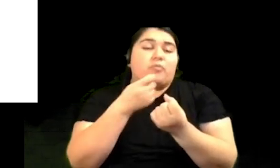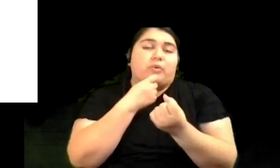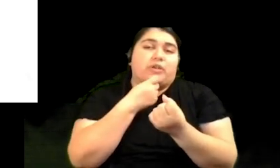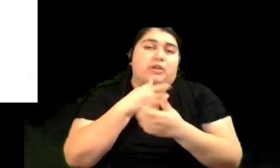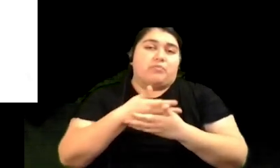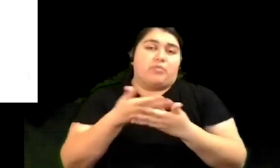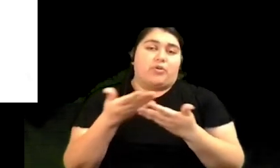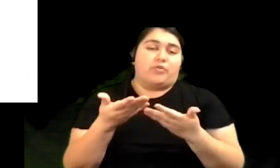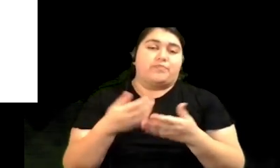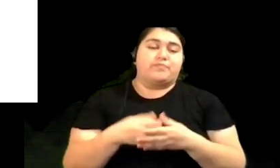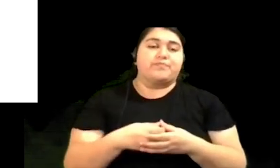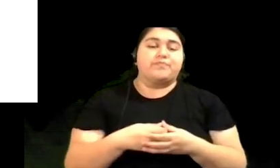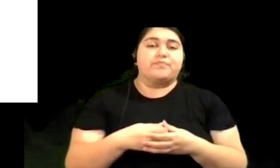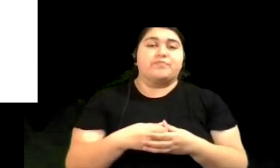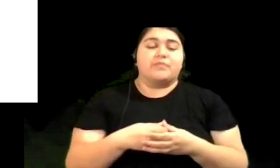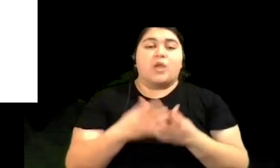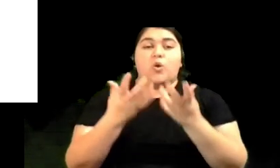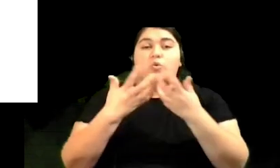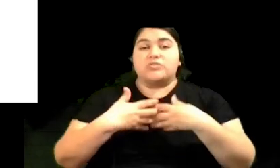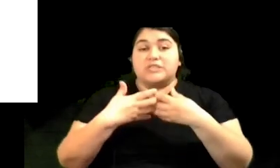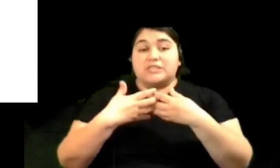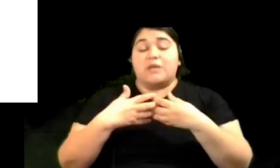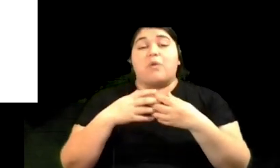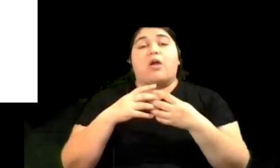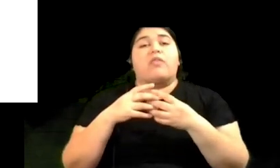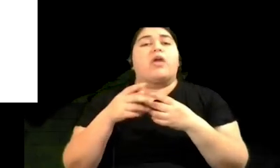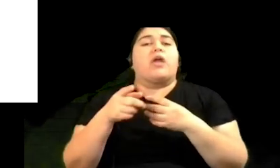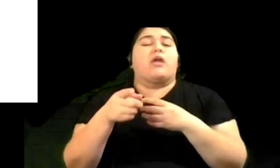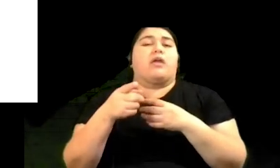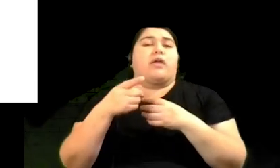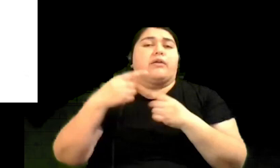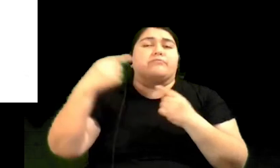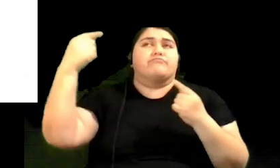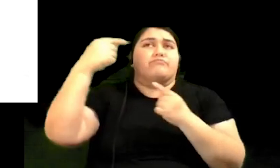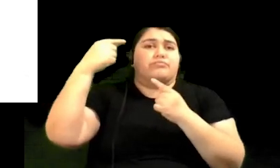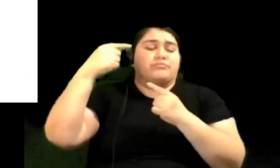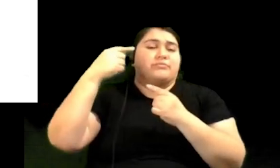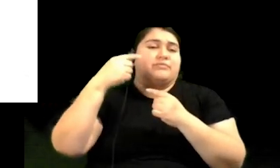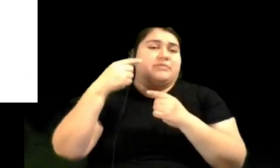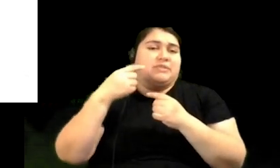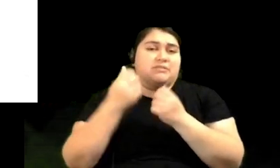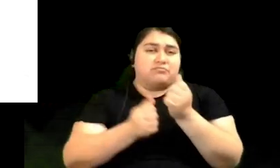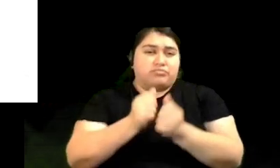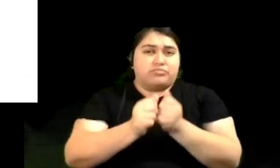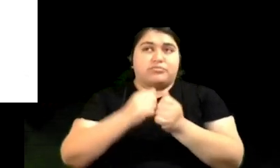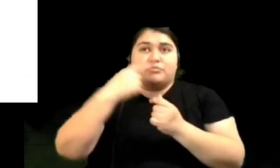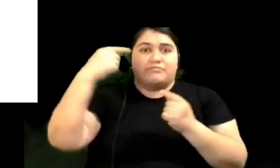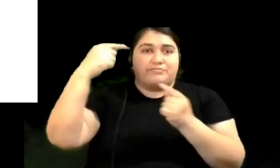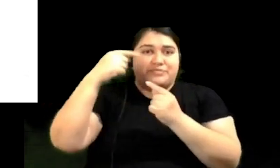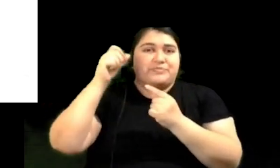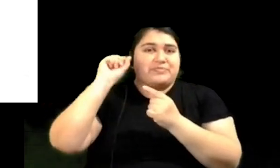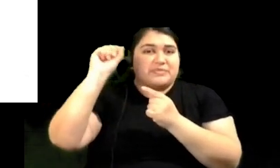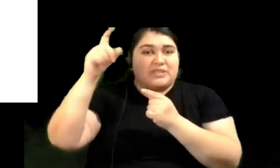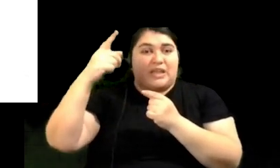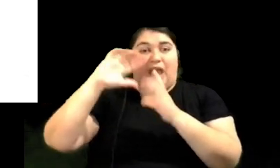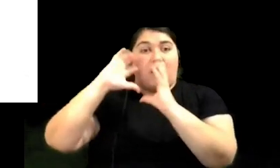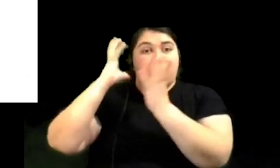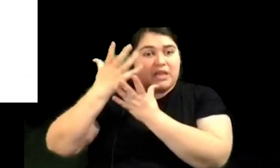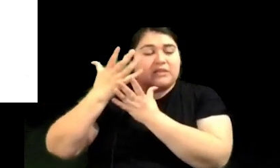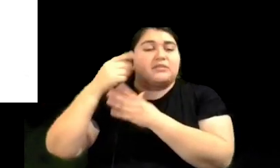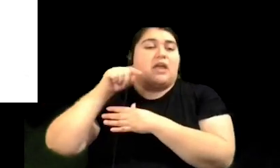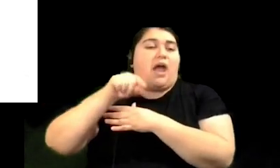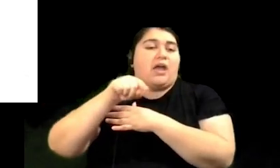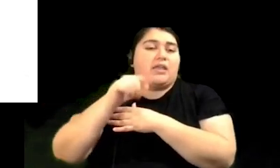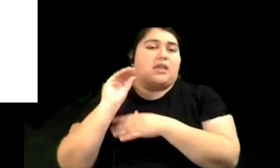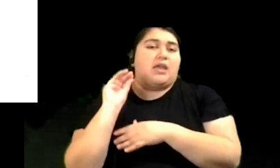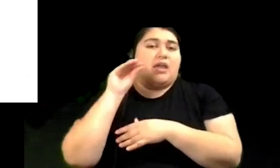que tiene un sistema de carburación que no es amigable con el ambiente, directamente que no genere crédito fiscal en el impuesto